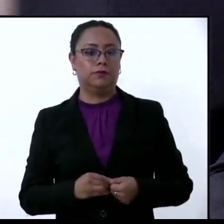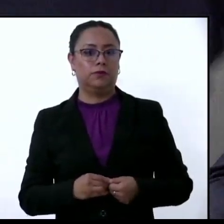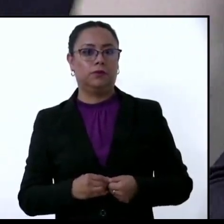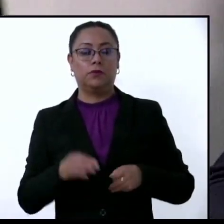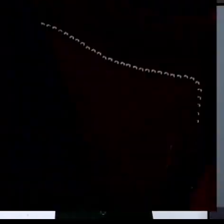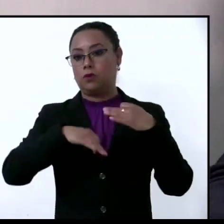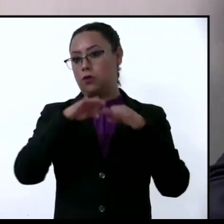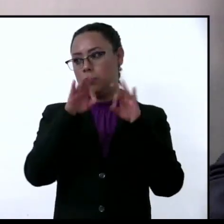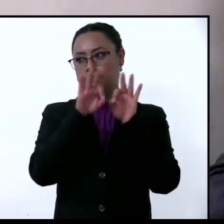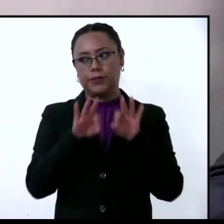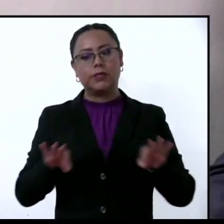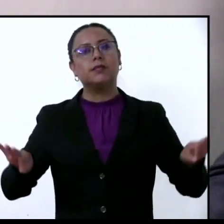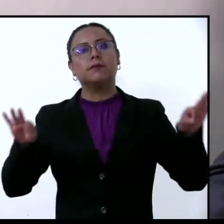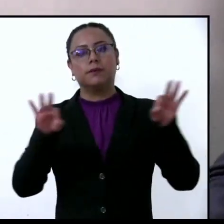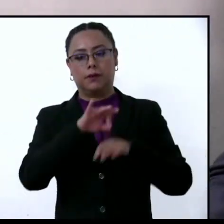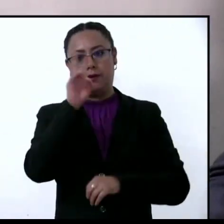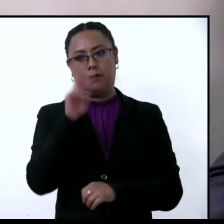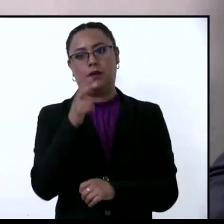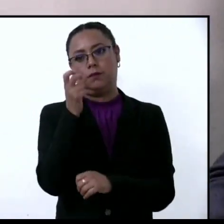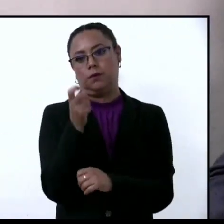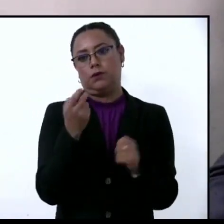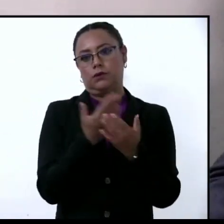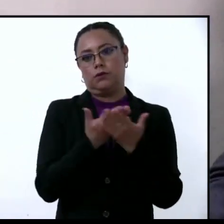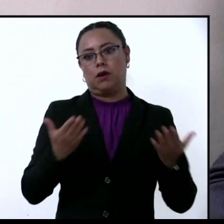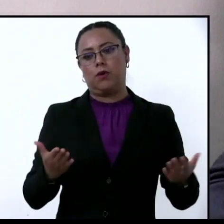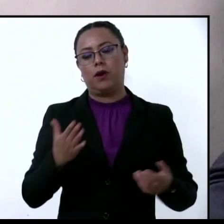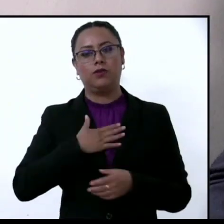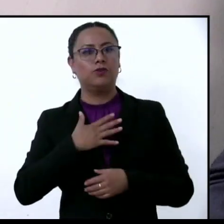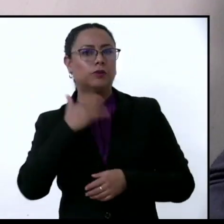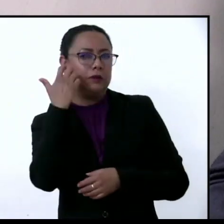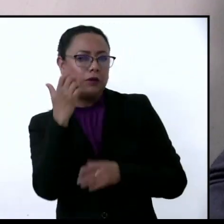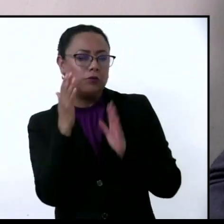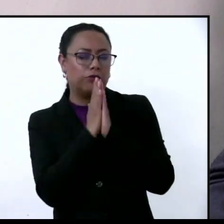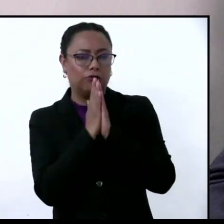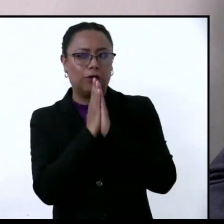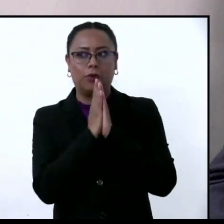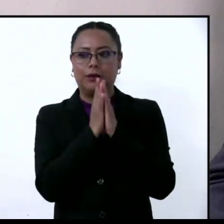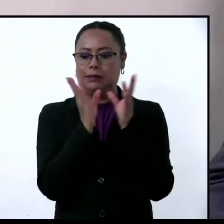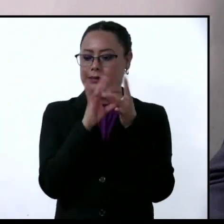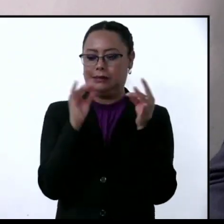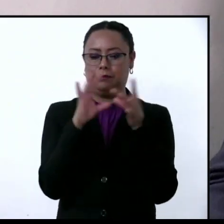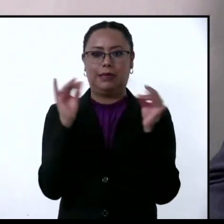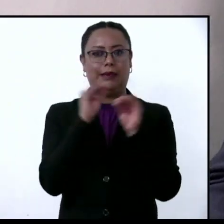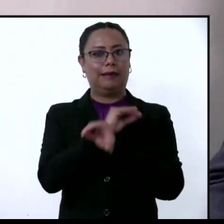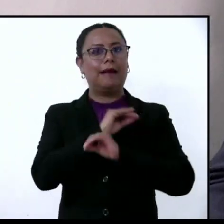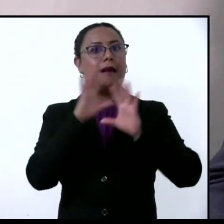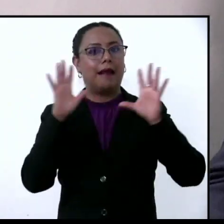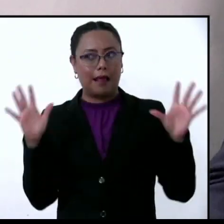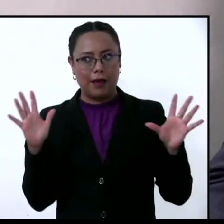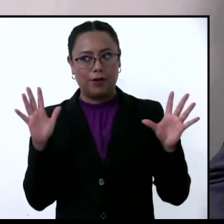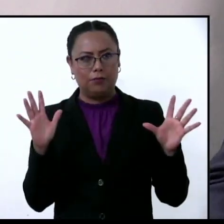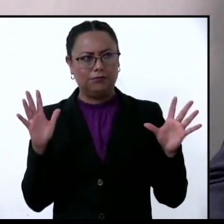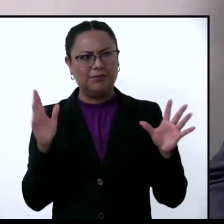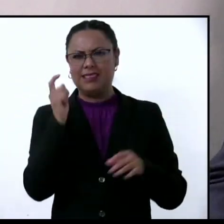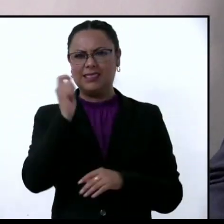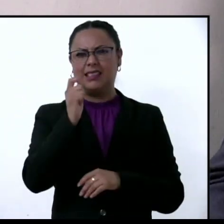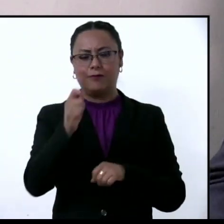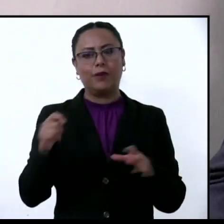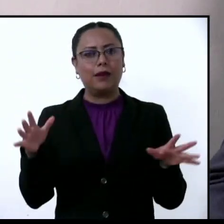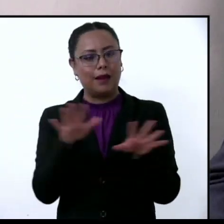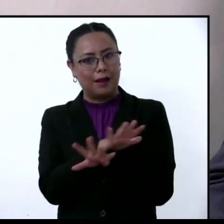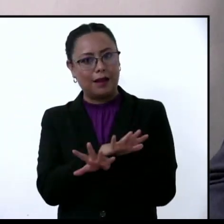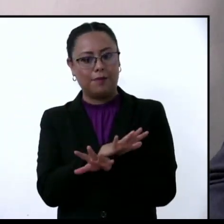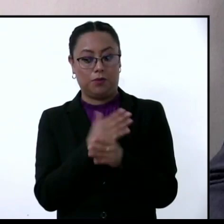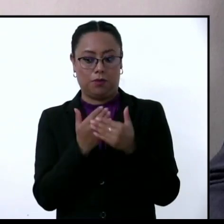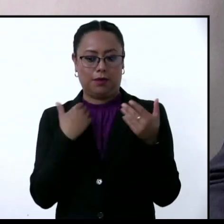¿no? Entonces, en ese sentido, yo quisiera como que nos dejara muy claro qué cambia, además de lo que ya era como tal